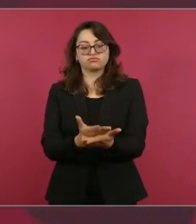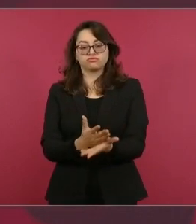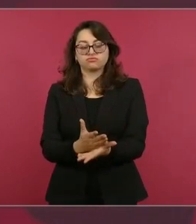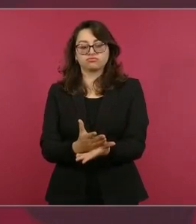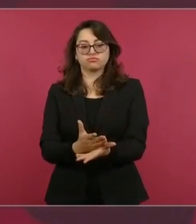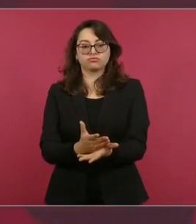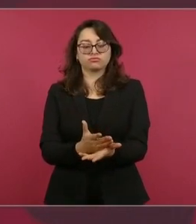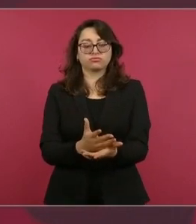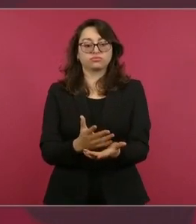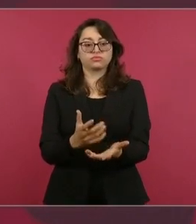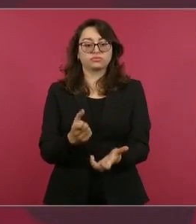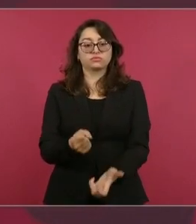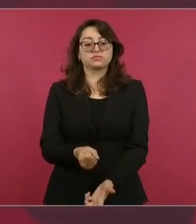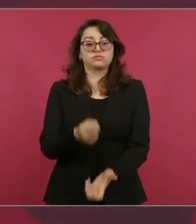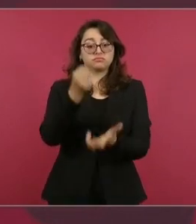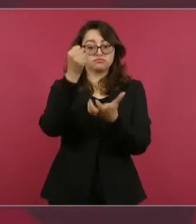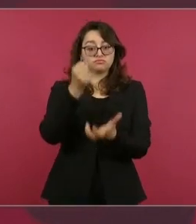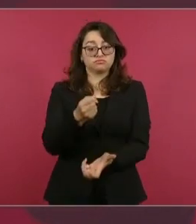para